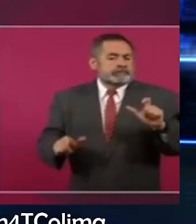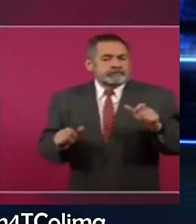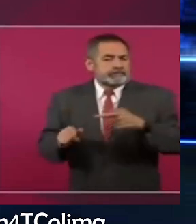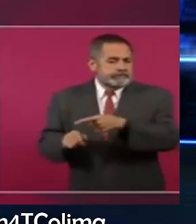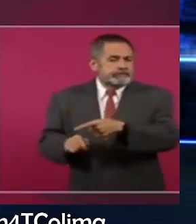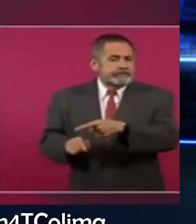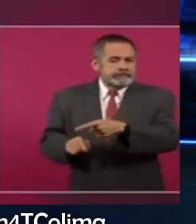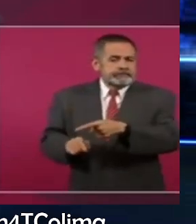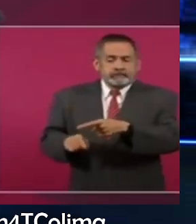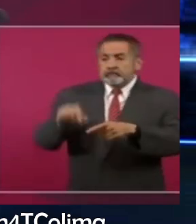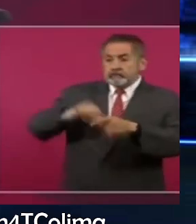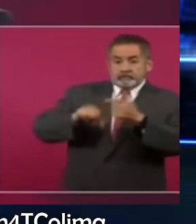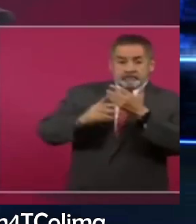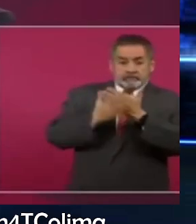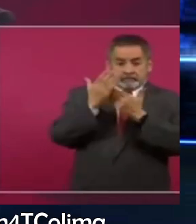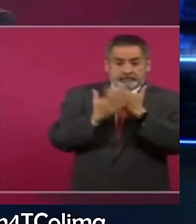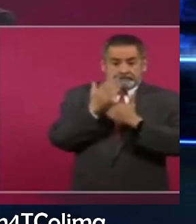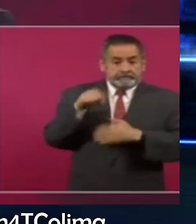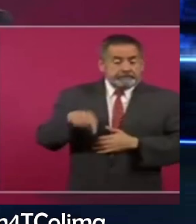Hoy en la mañana